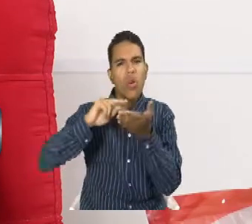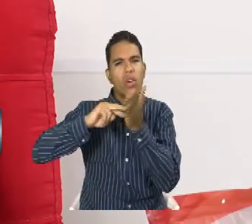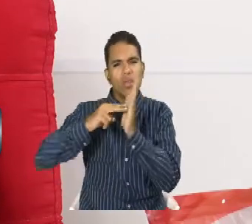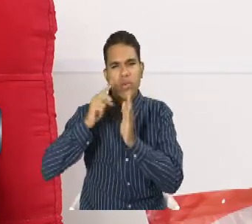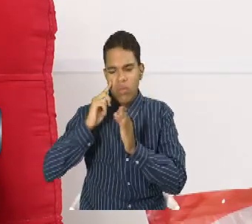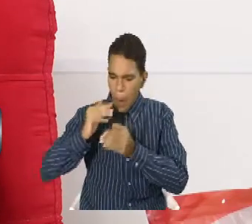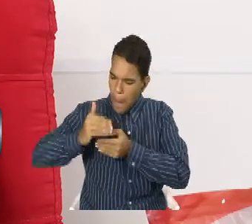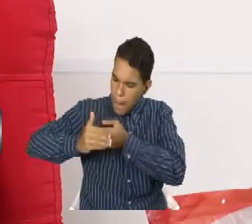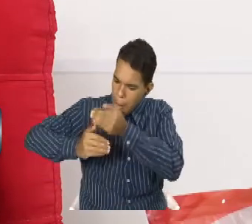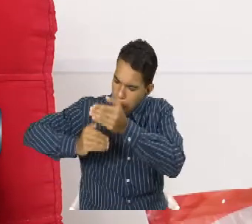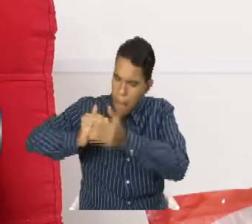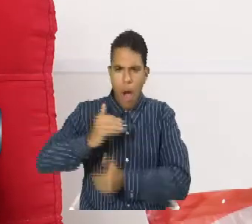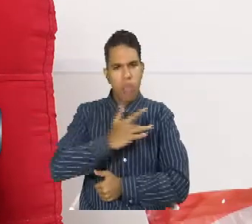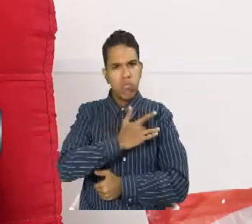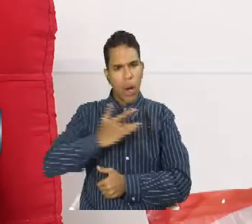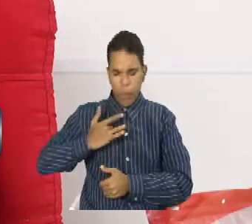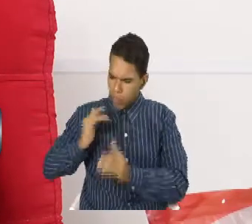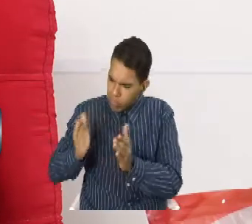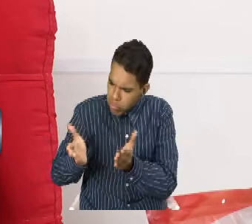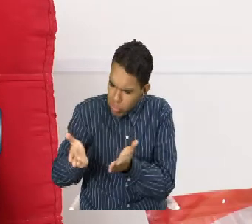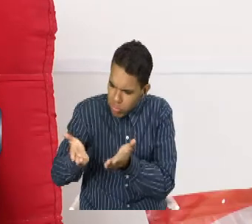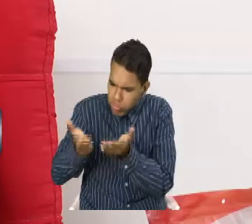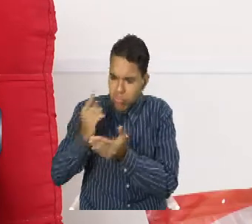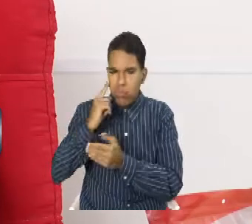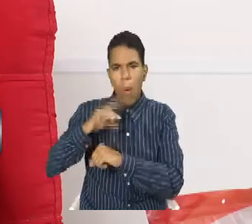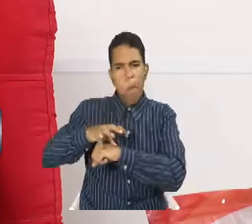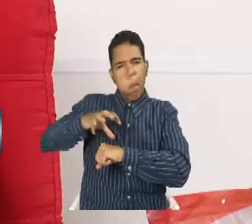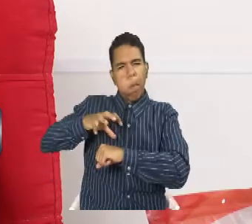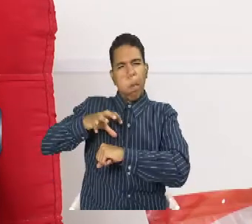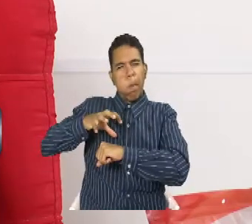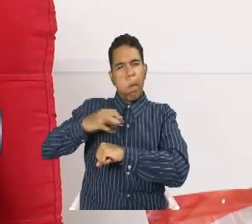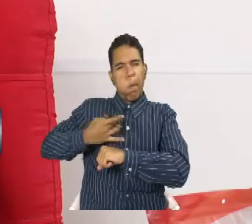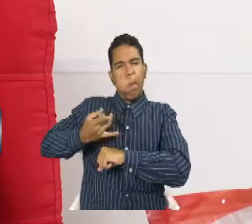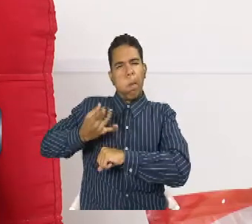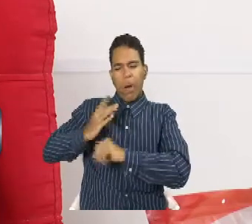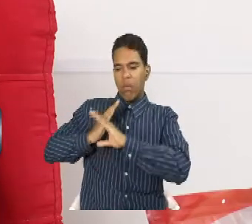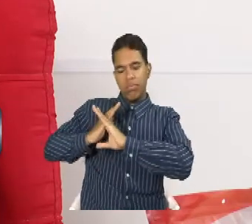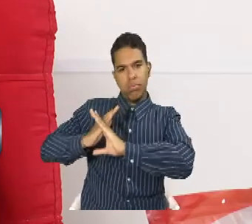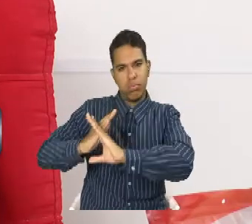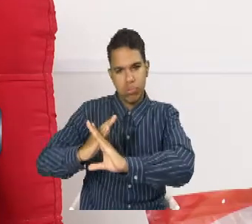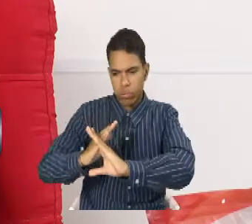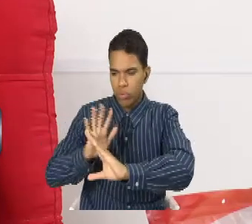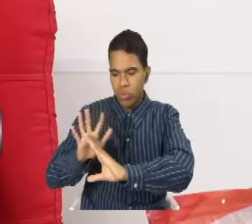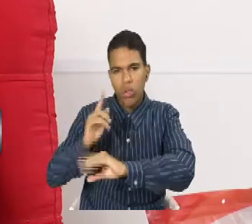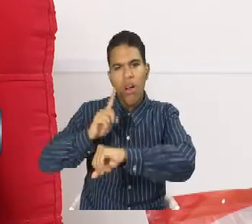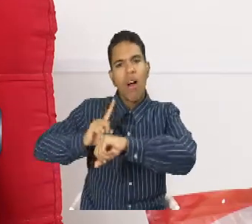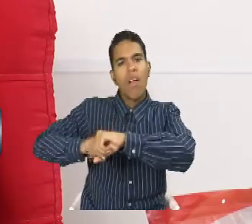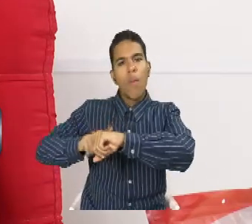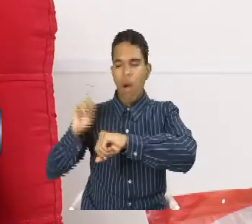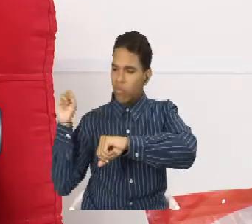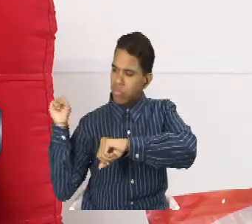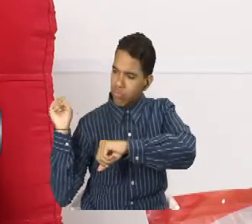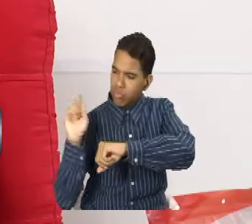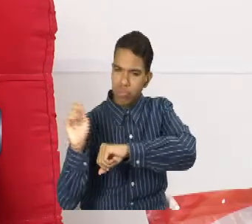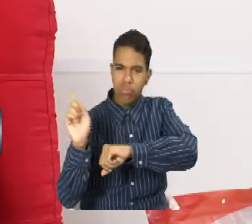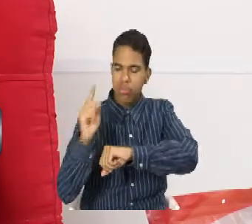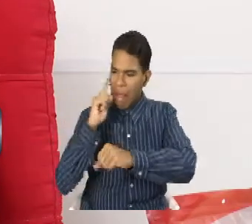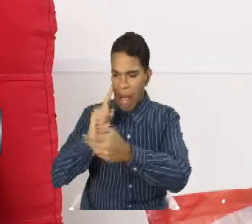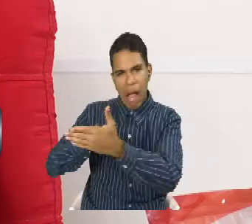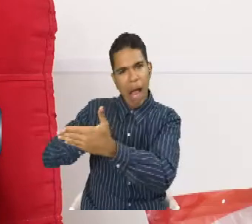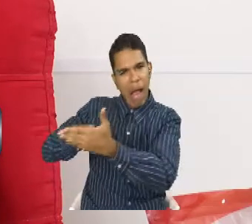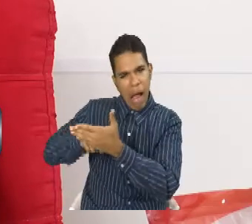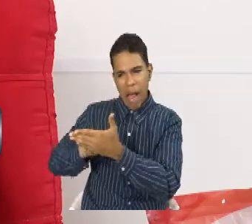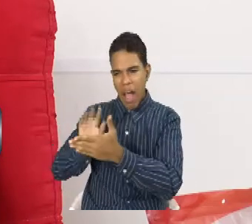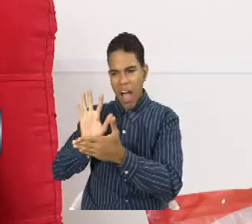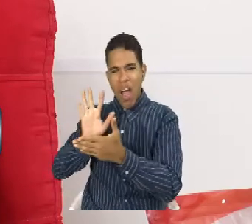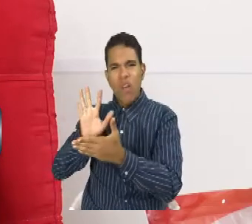posoperatorio va a evitar ese proceso inflamatorio y va a evitar que con el tiempo se aparezcan los llamados fibrosis,